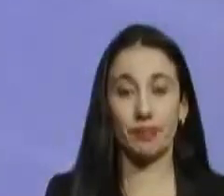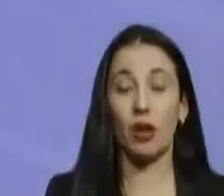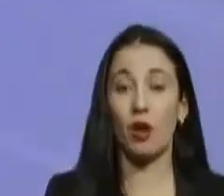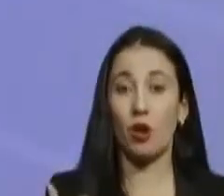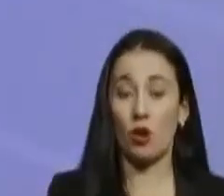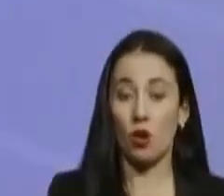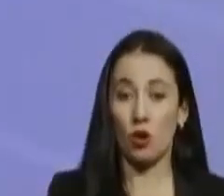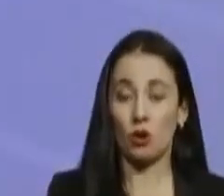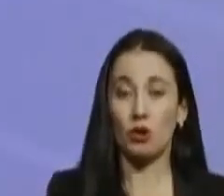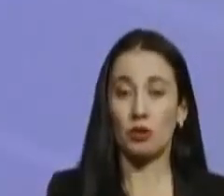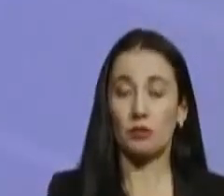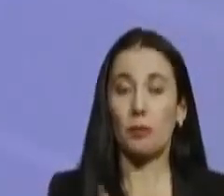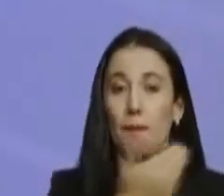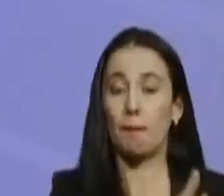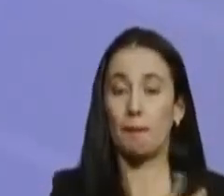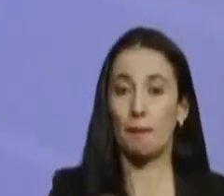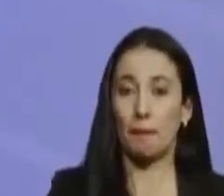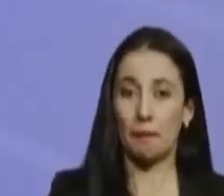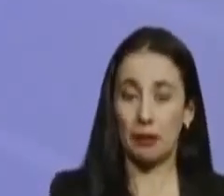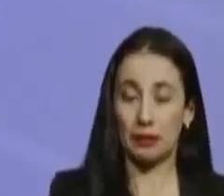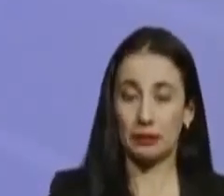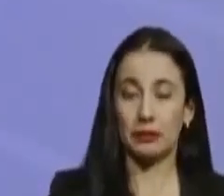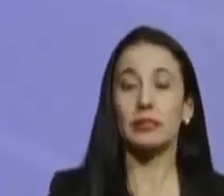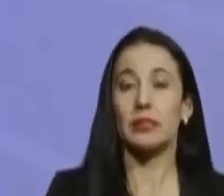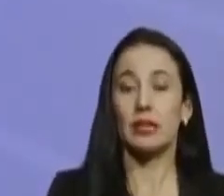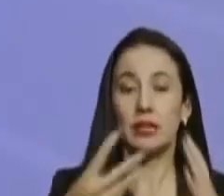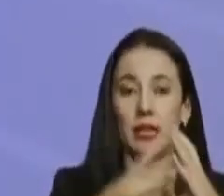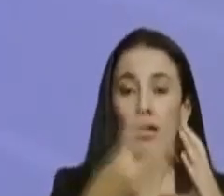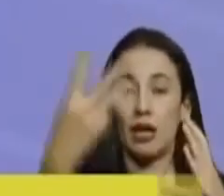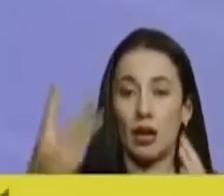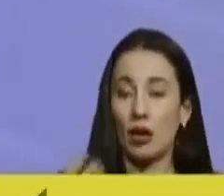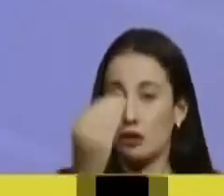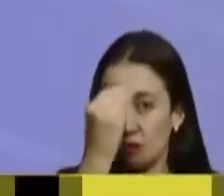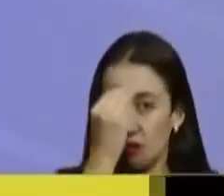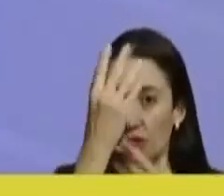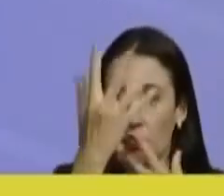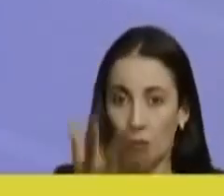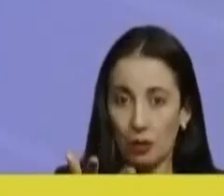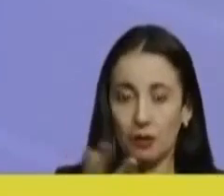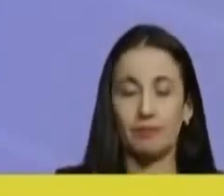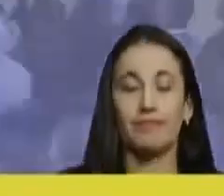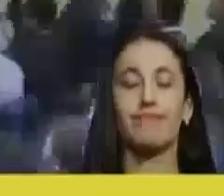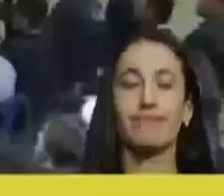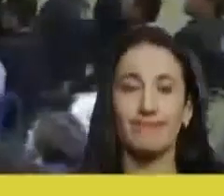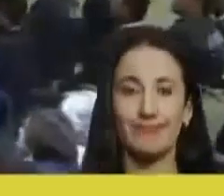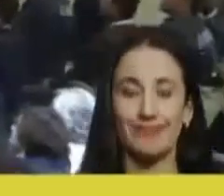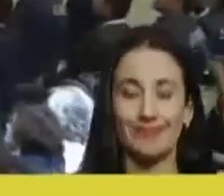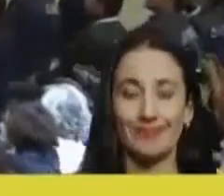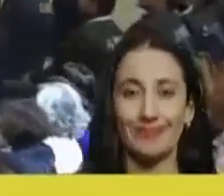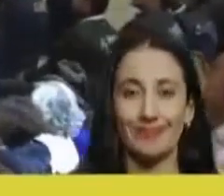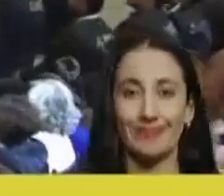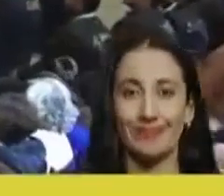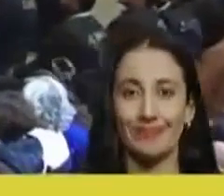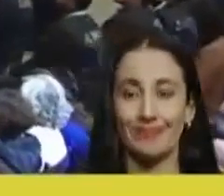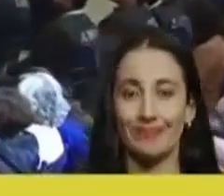a la máxima autoridad del Consejo Nacional Electoral, quien se dirige al país.